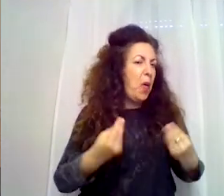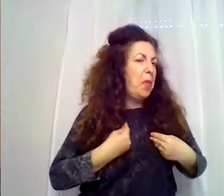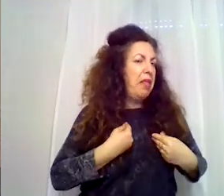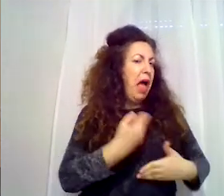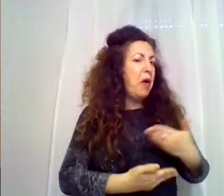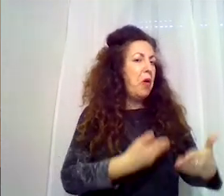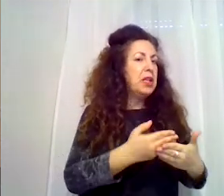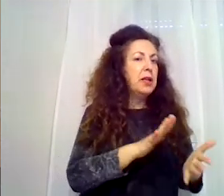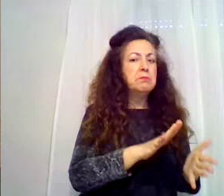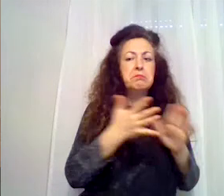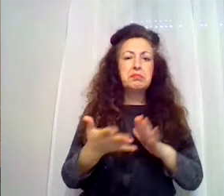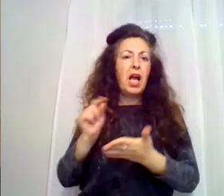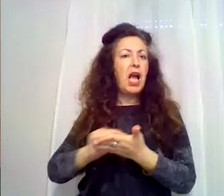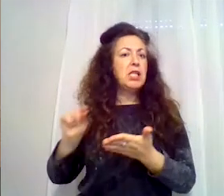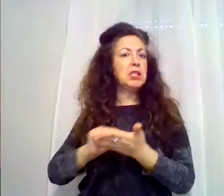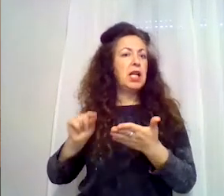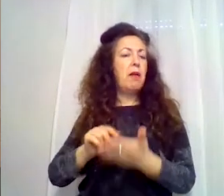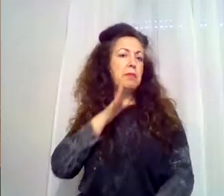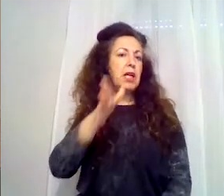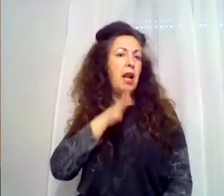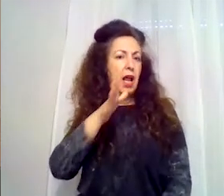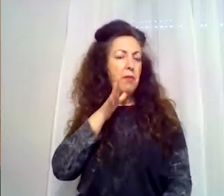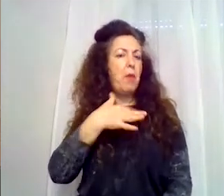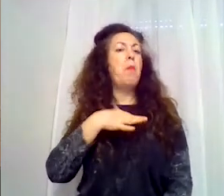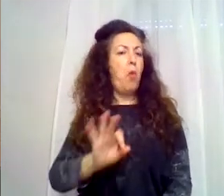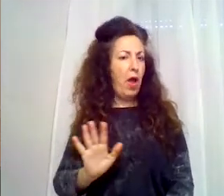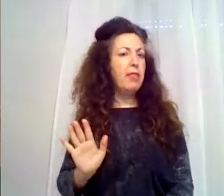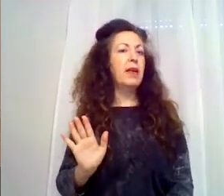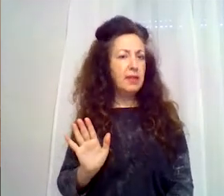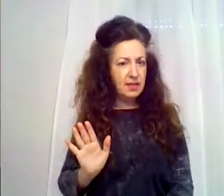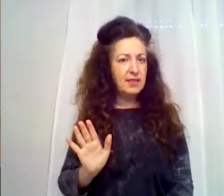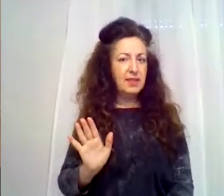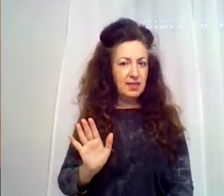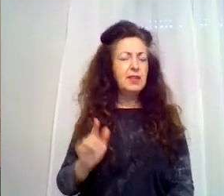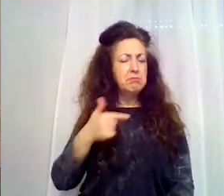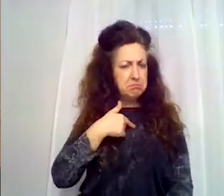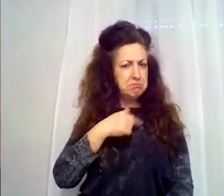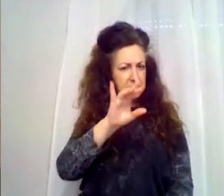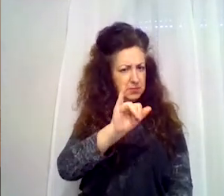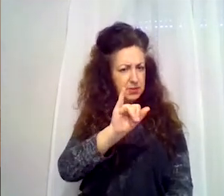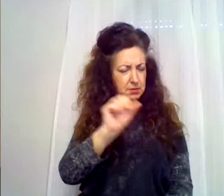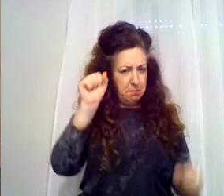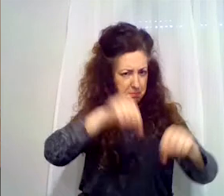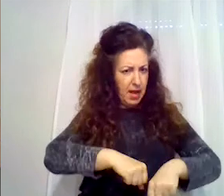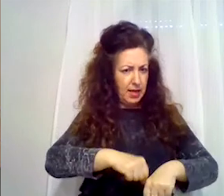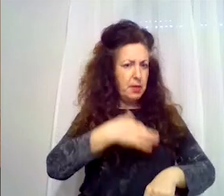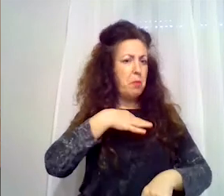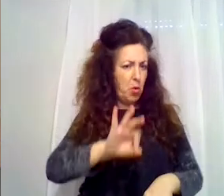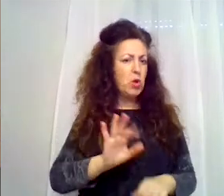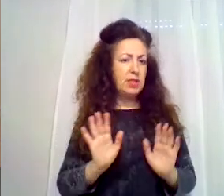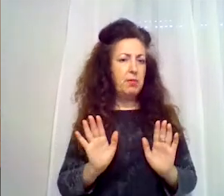varones disfrazados de mujeres porque les estaba absolutamente prohibido subir a un escenario. Esa